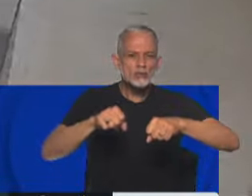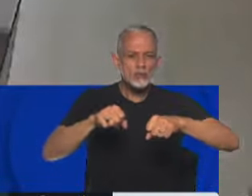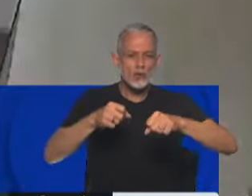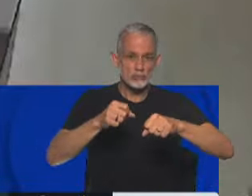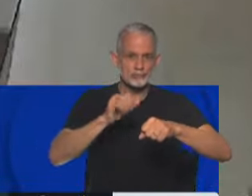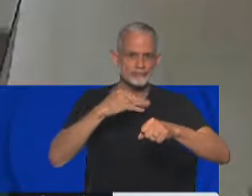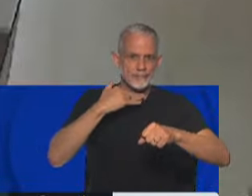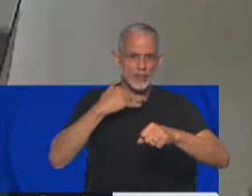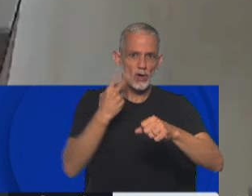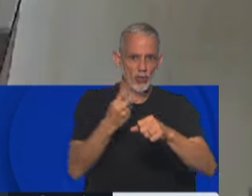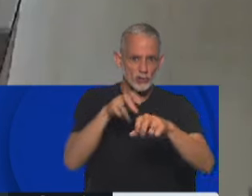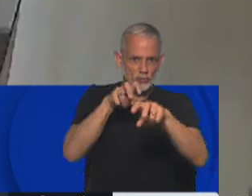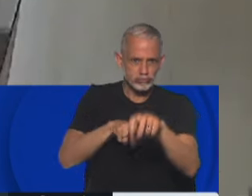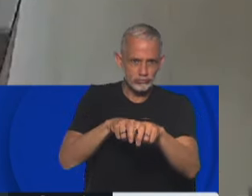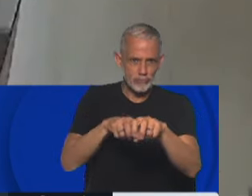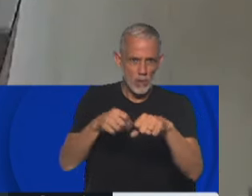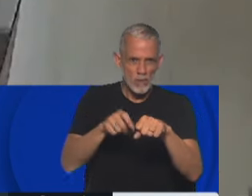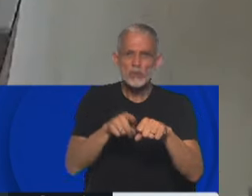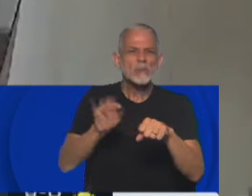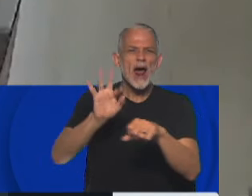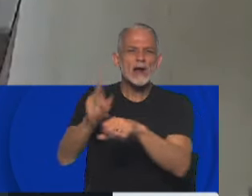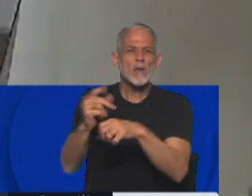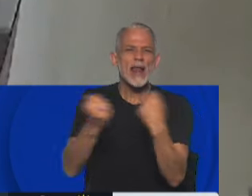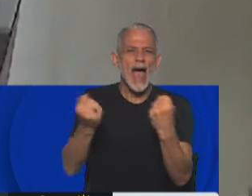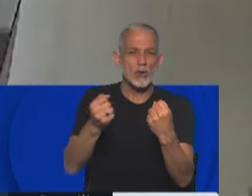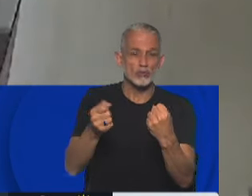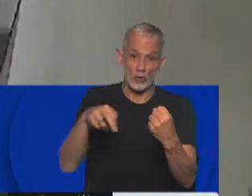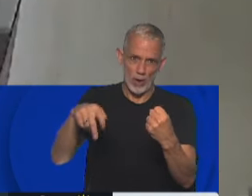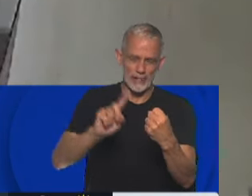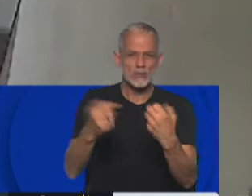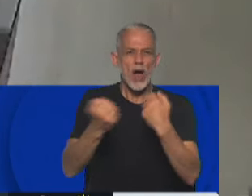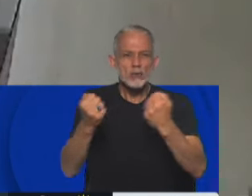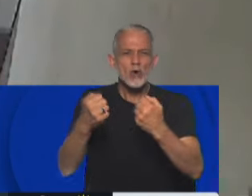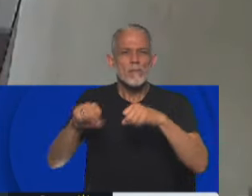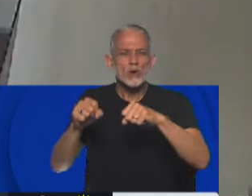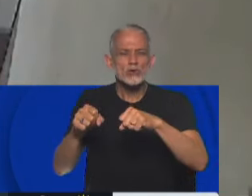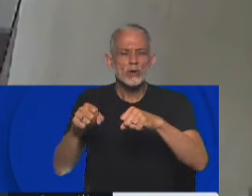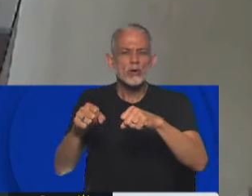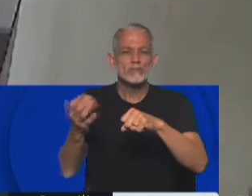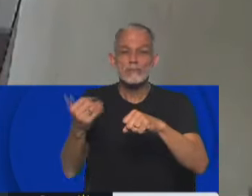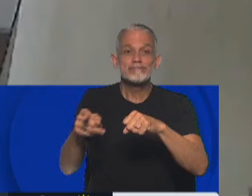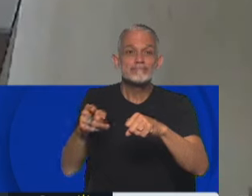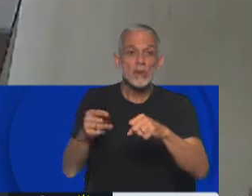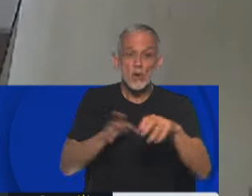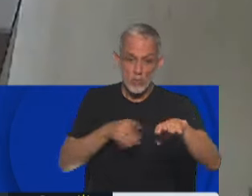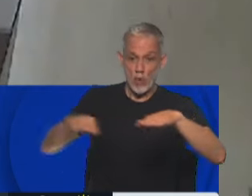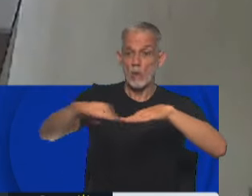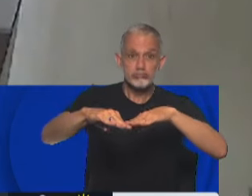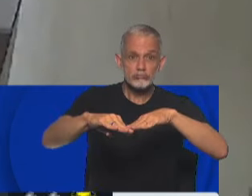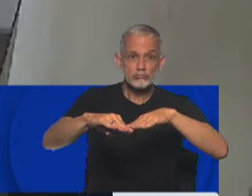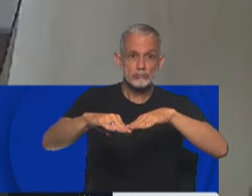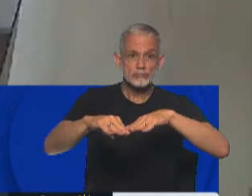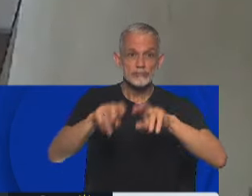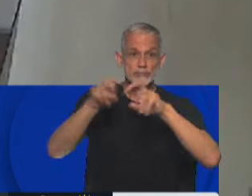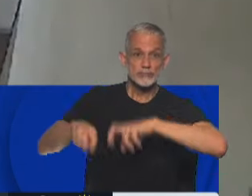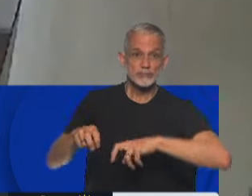delincuentes que circulaban en moto para robarle su su vehículo también su moto lo interceptaron en esta esquina